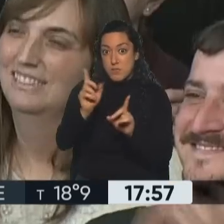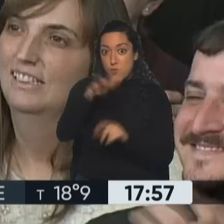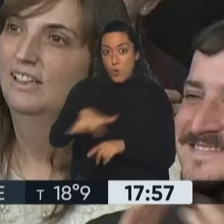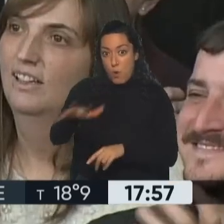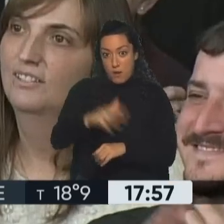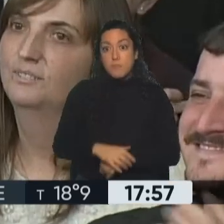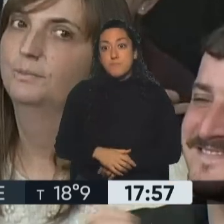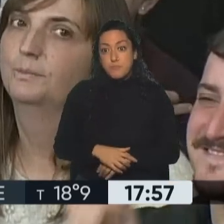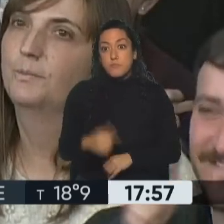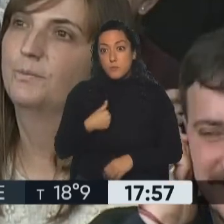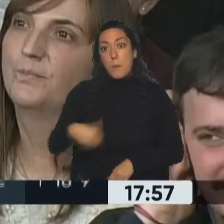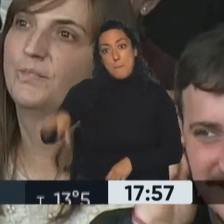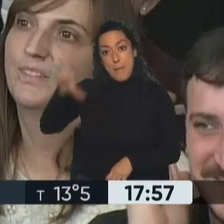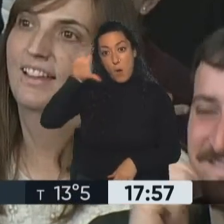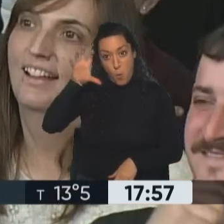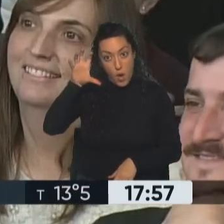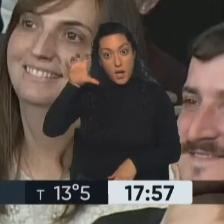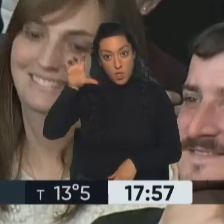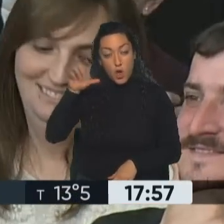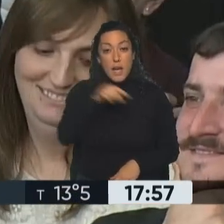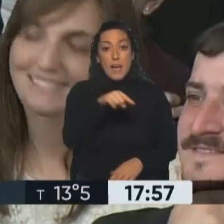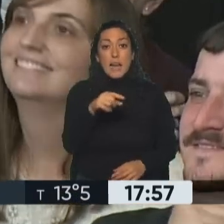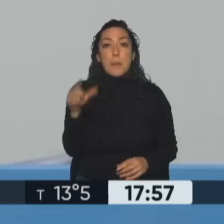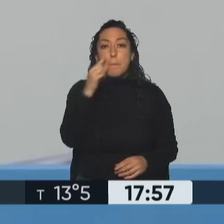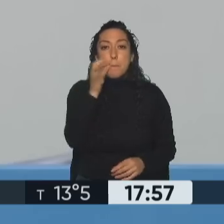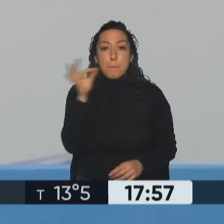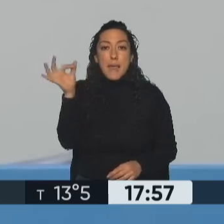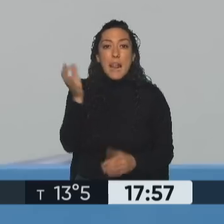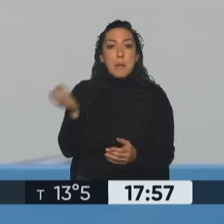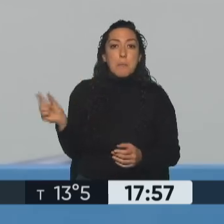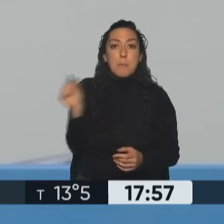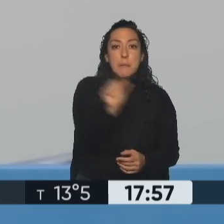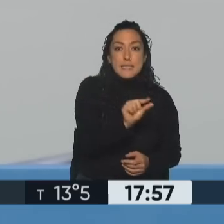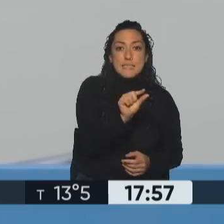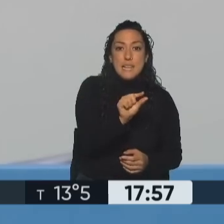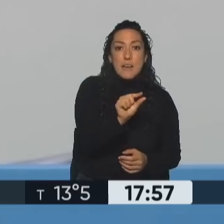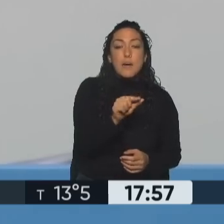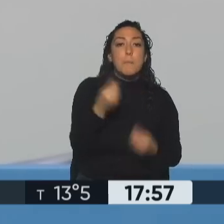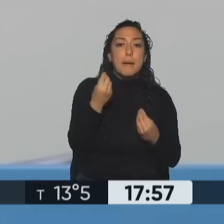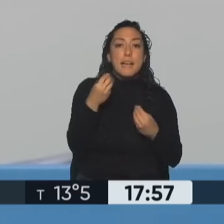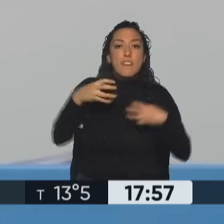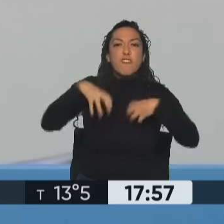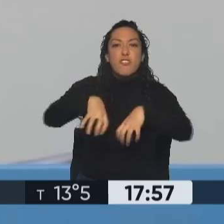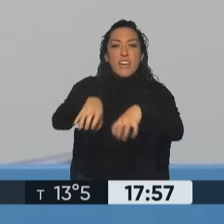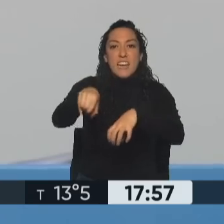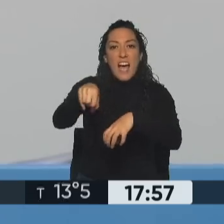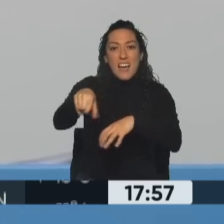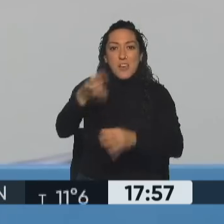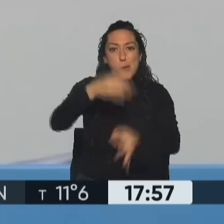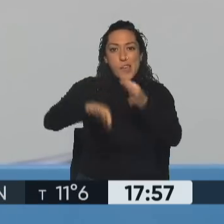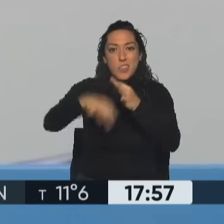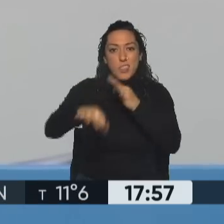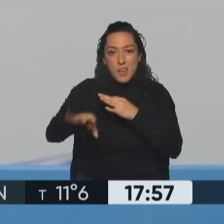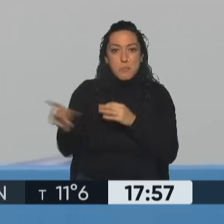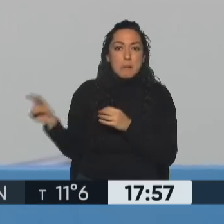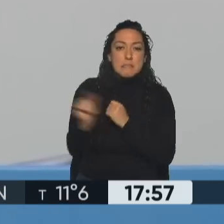Y me acuerdo que tuvo que pedir miel prestada porque no tenía para ir a vender a la feria de Angola.